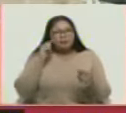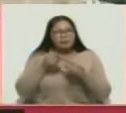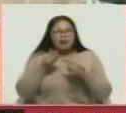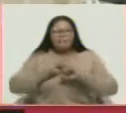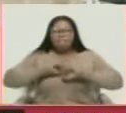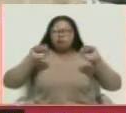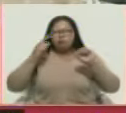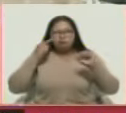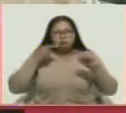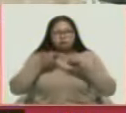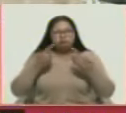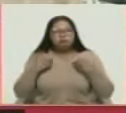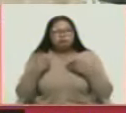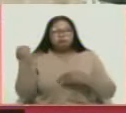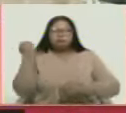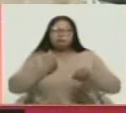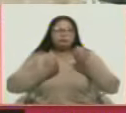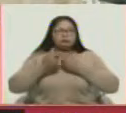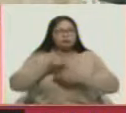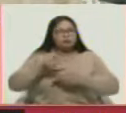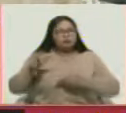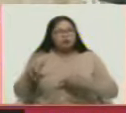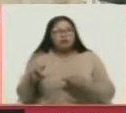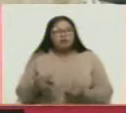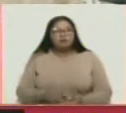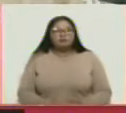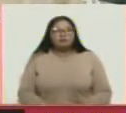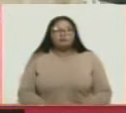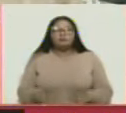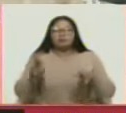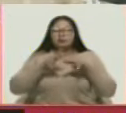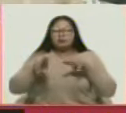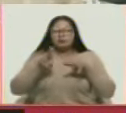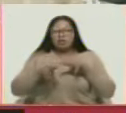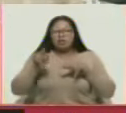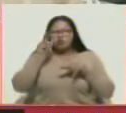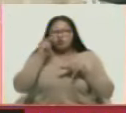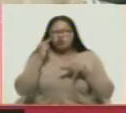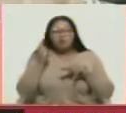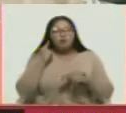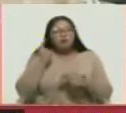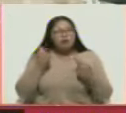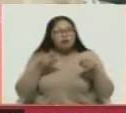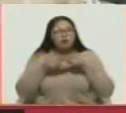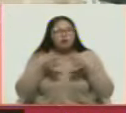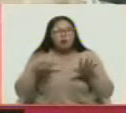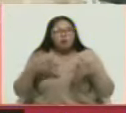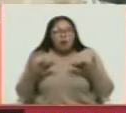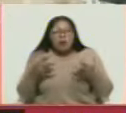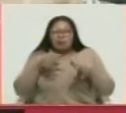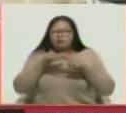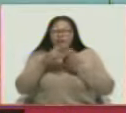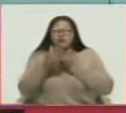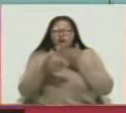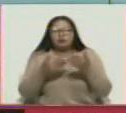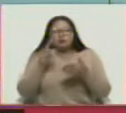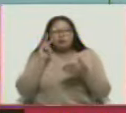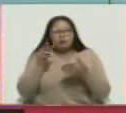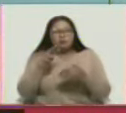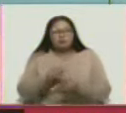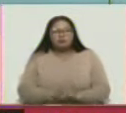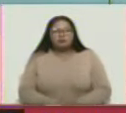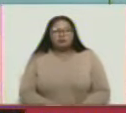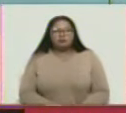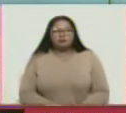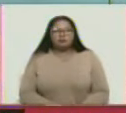van a matar civiles y niñas y niños y mujeres. ¿Cuál es la situación? Entiendo que ya se inició